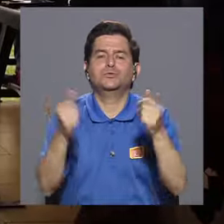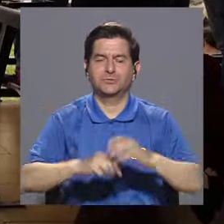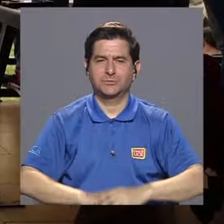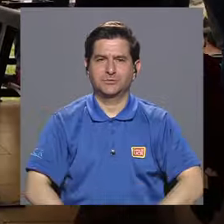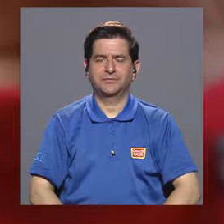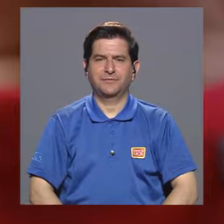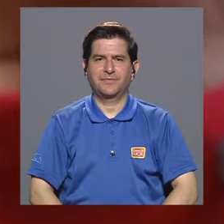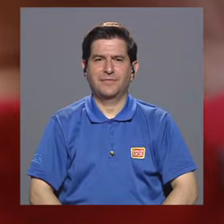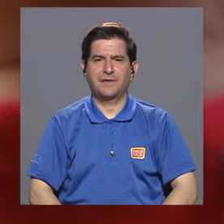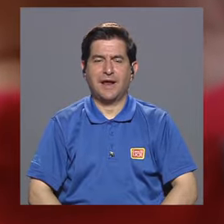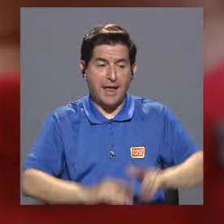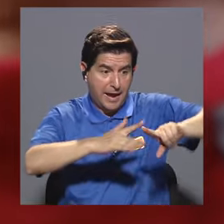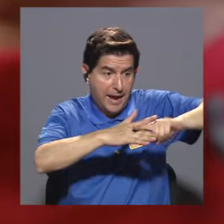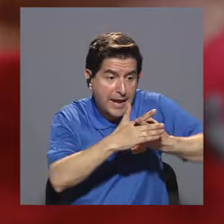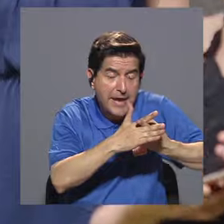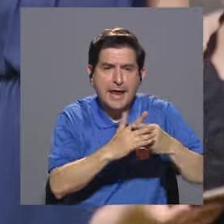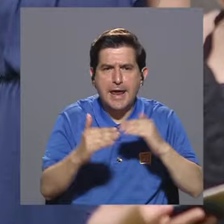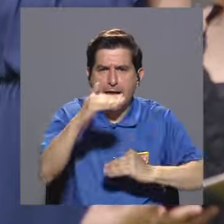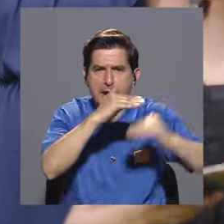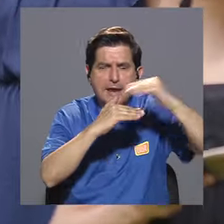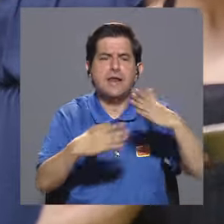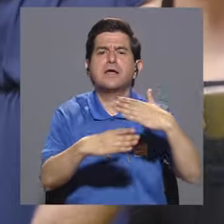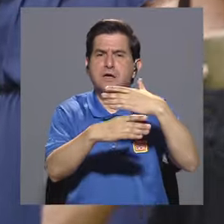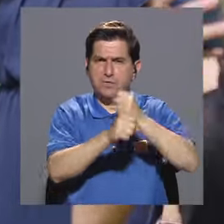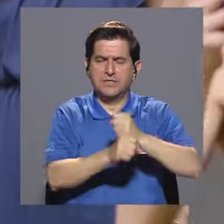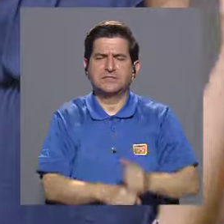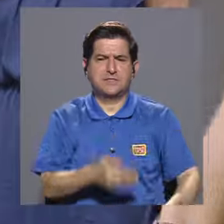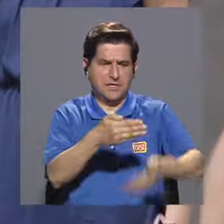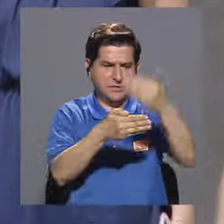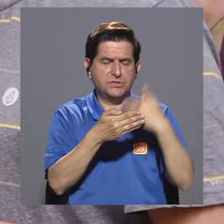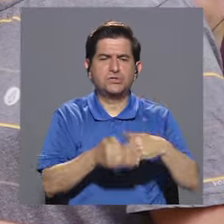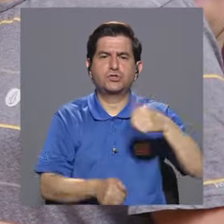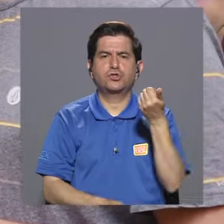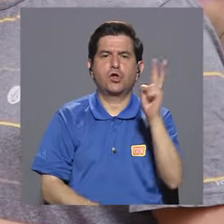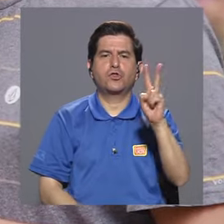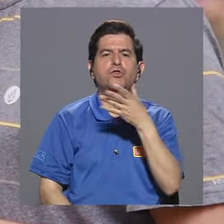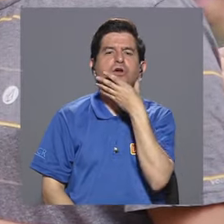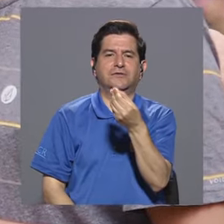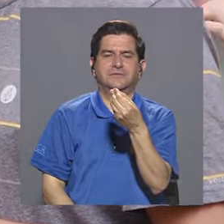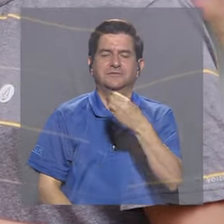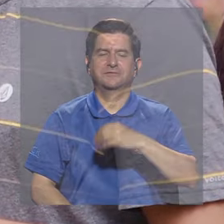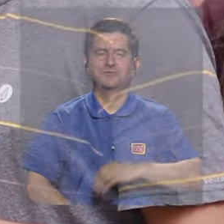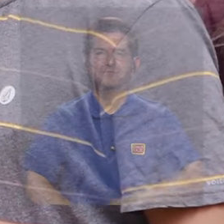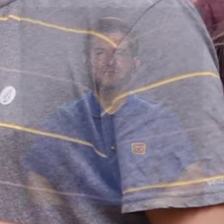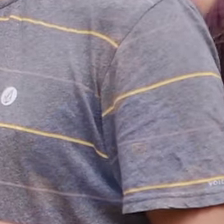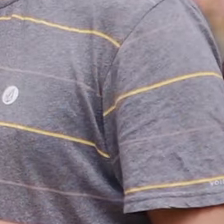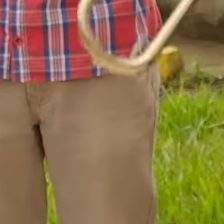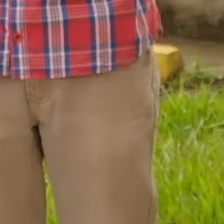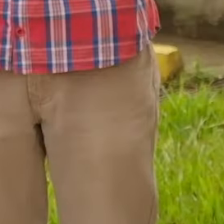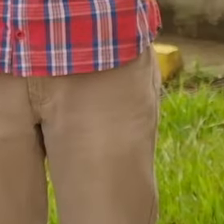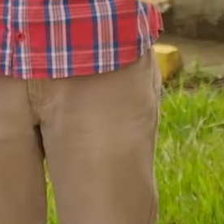producción. La inauguración del edificio se llevó a cabo el pasado 12 de diciembre.